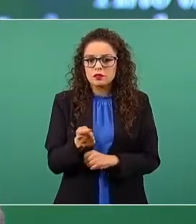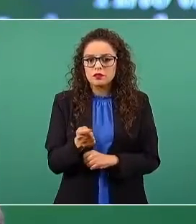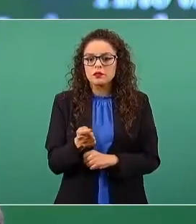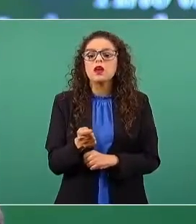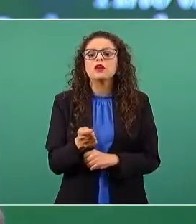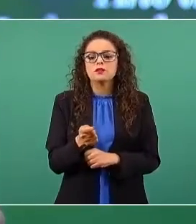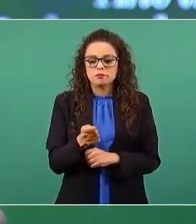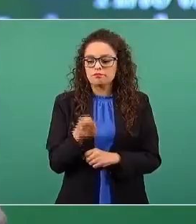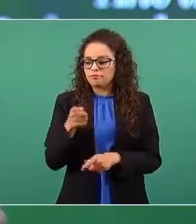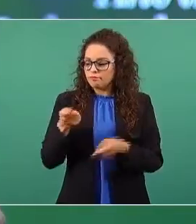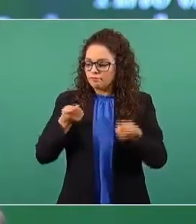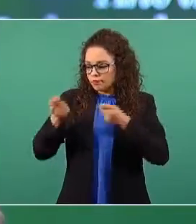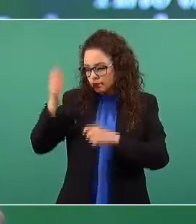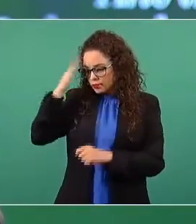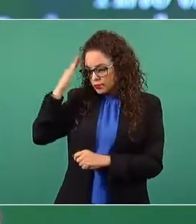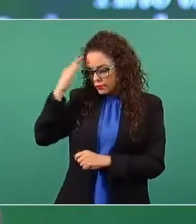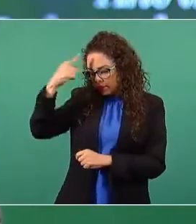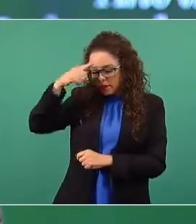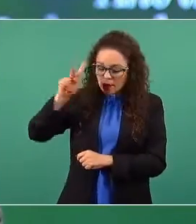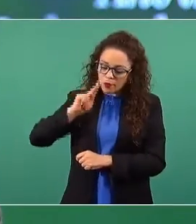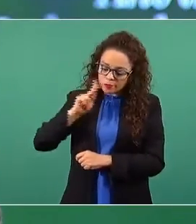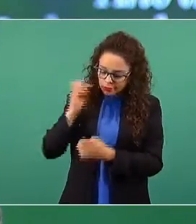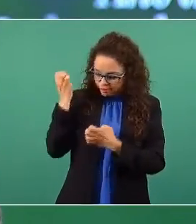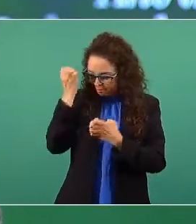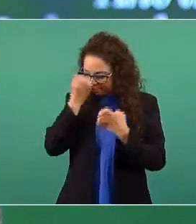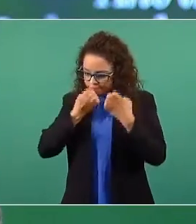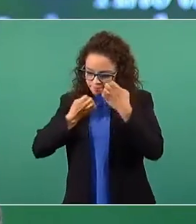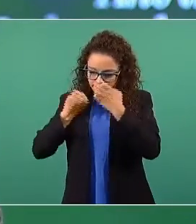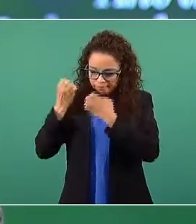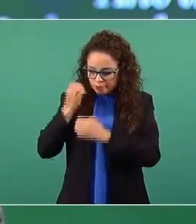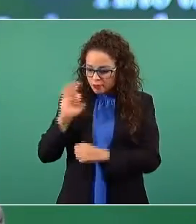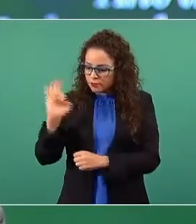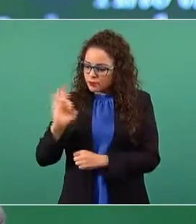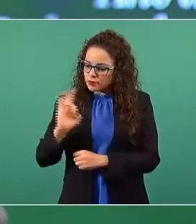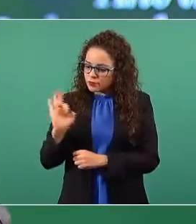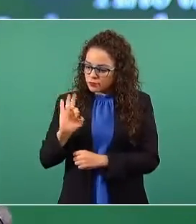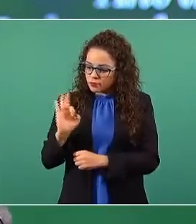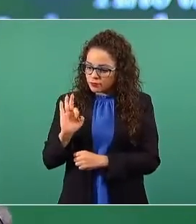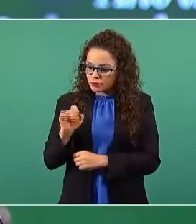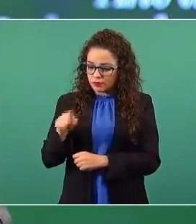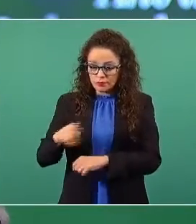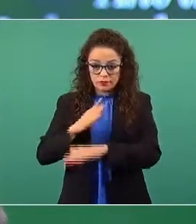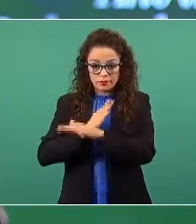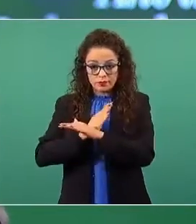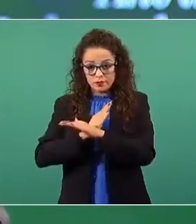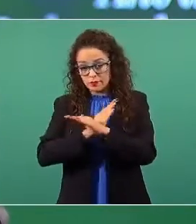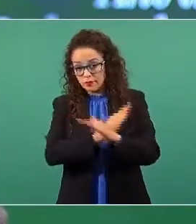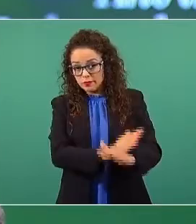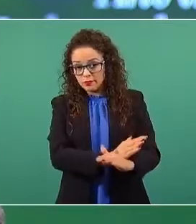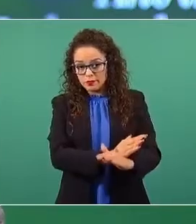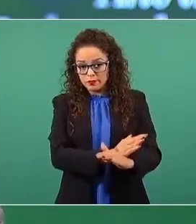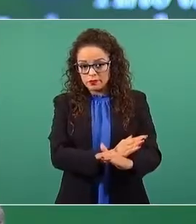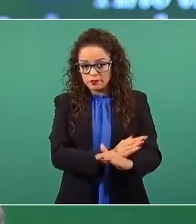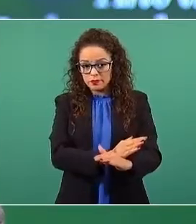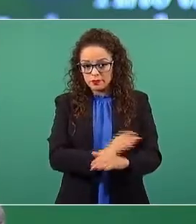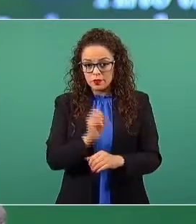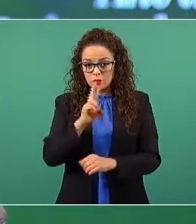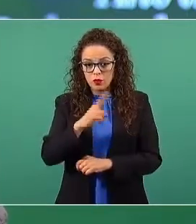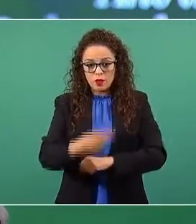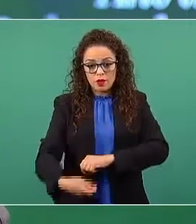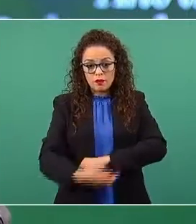ensayo clínico para evaluar una hipótesis de que la inmunidad producida por la